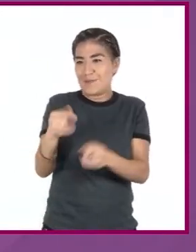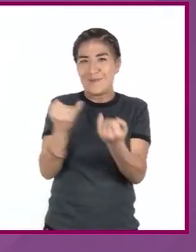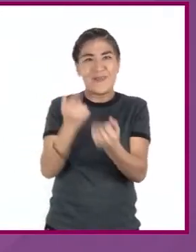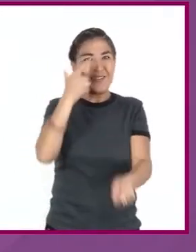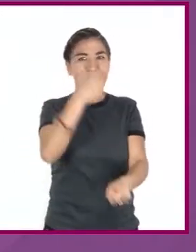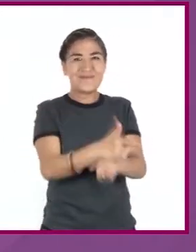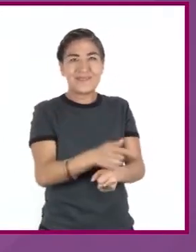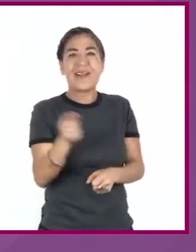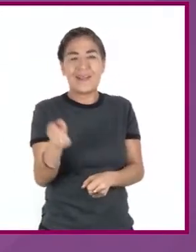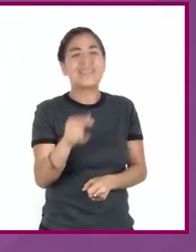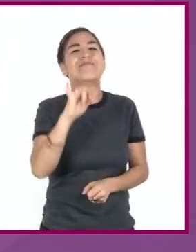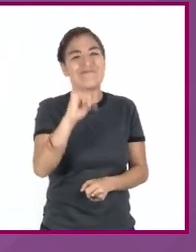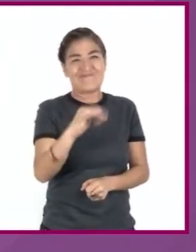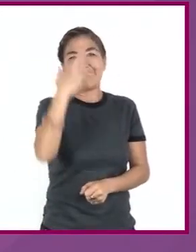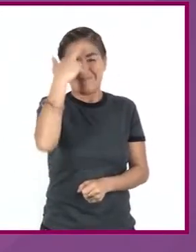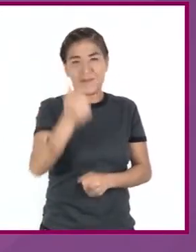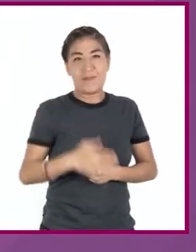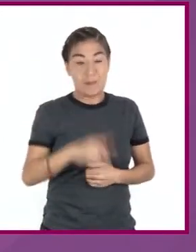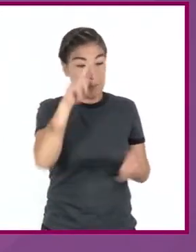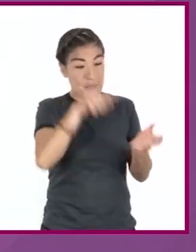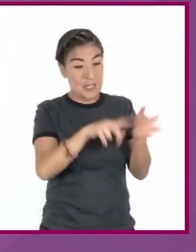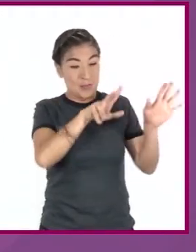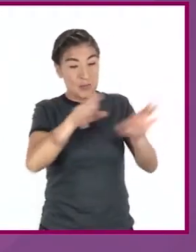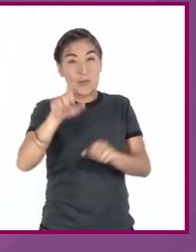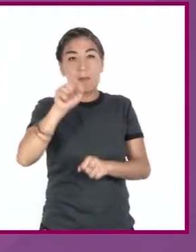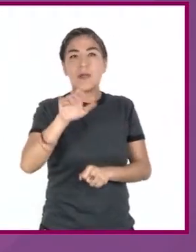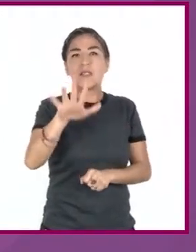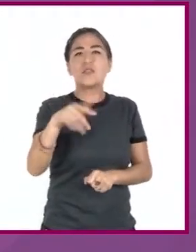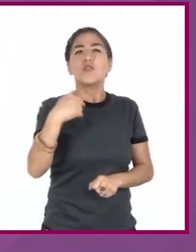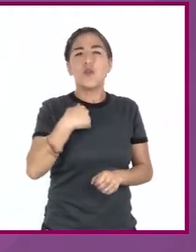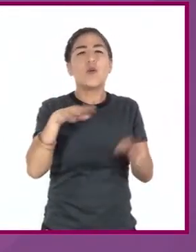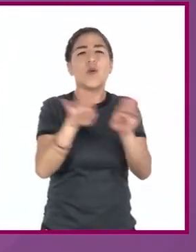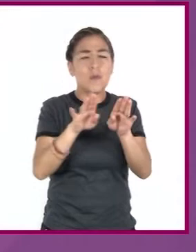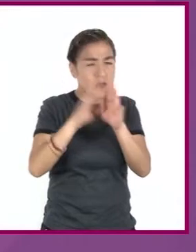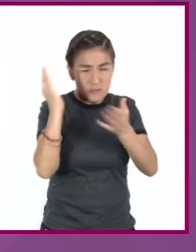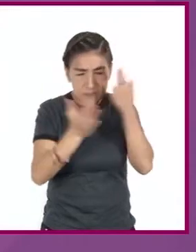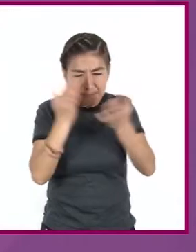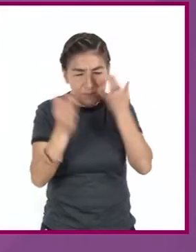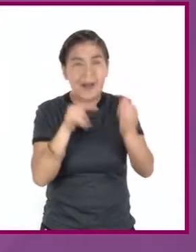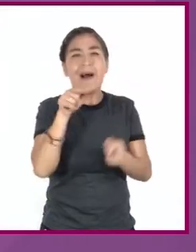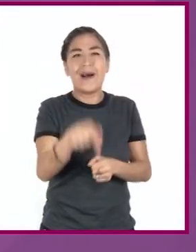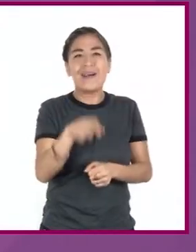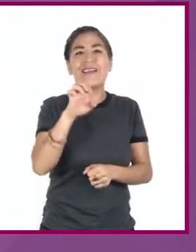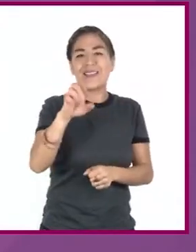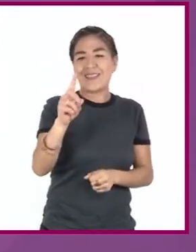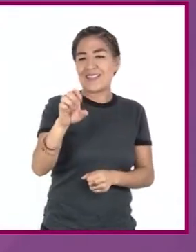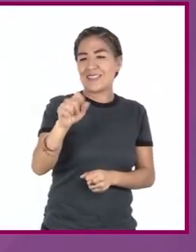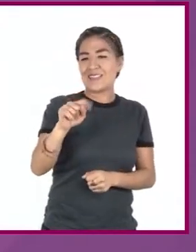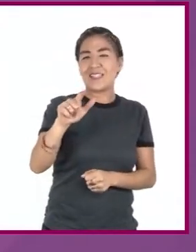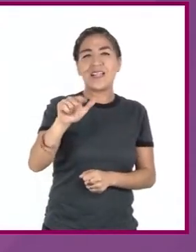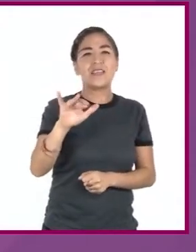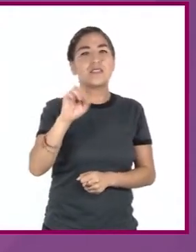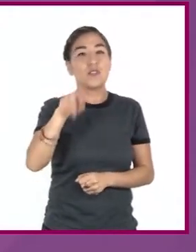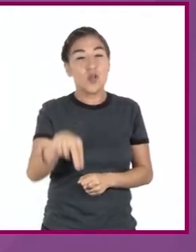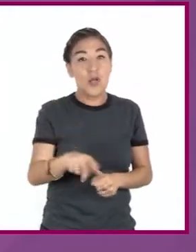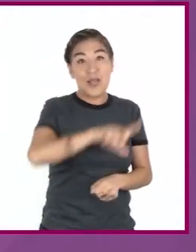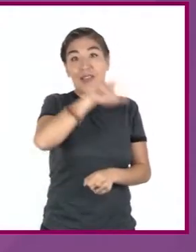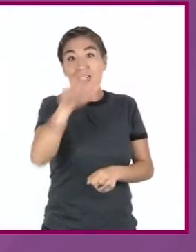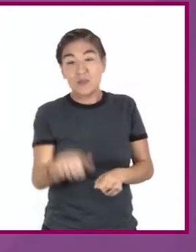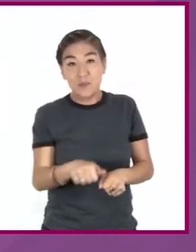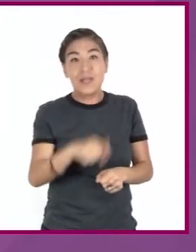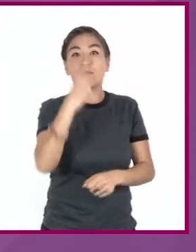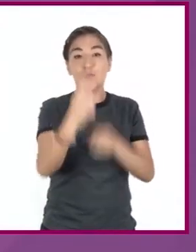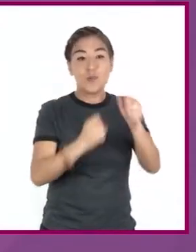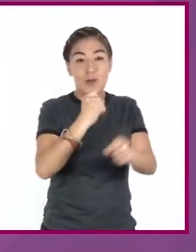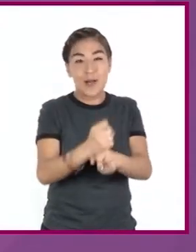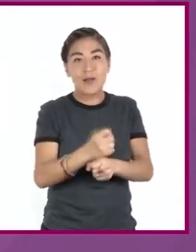razón. En 1825 realicé la destilación del benceno. Al año siguiente, descubrí que el caucho estaba formado